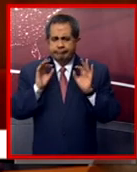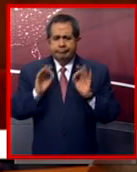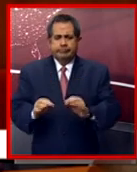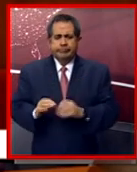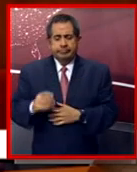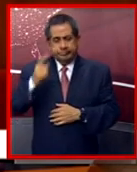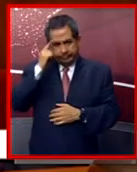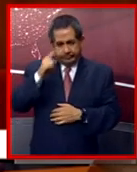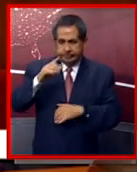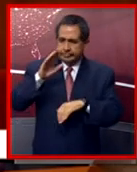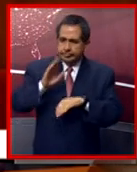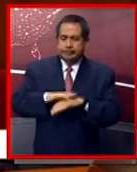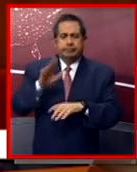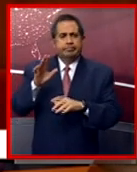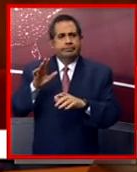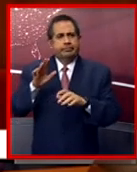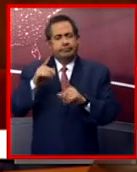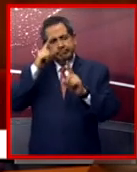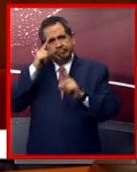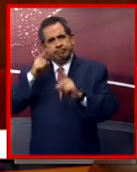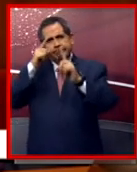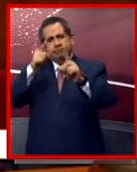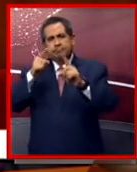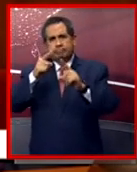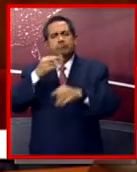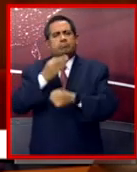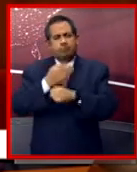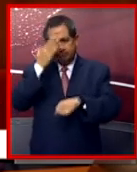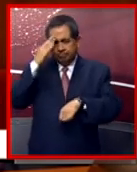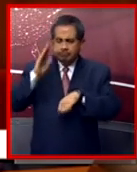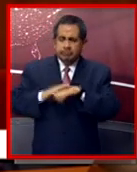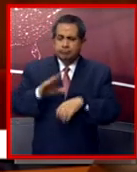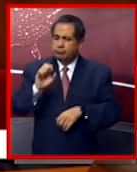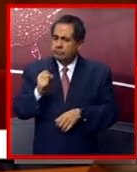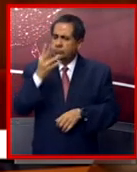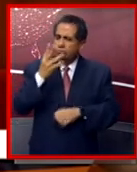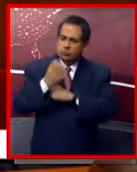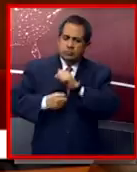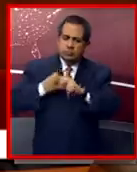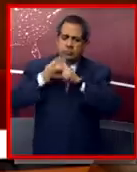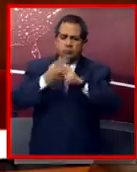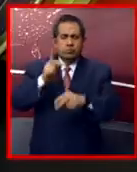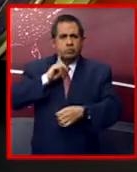nos permiten llegar a la conmemoración del 64 aniversario del voto de la mujer.